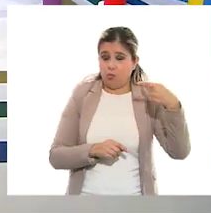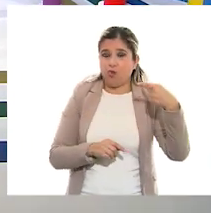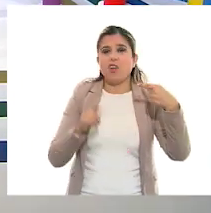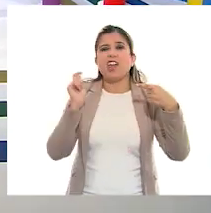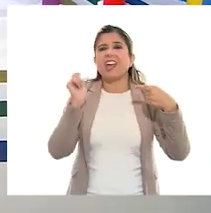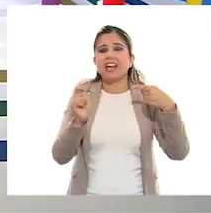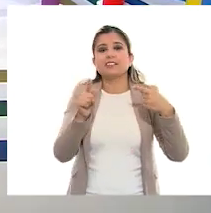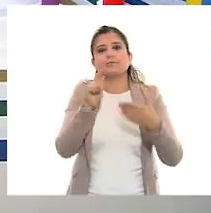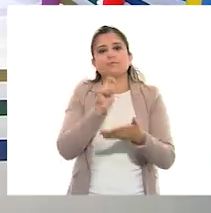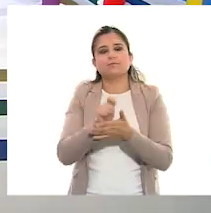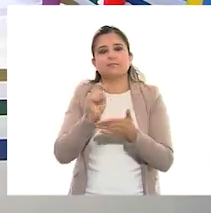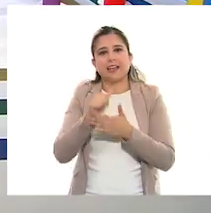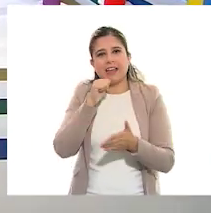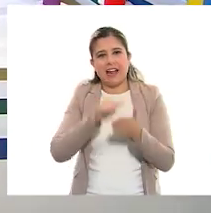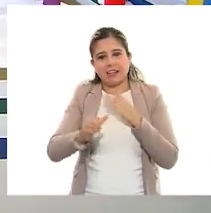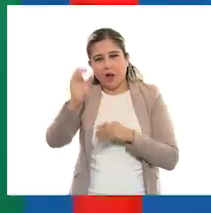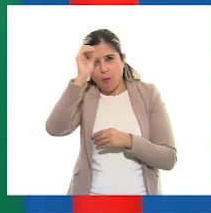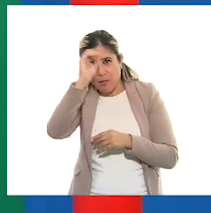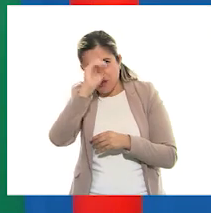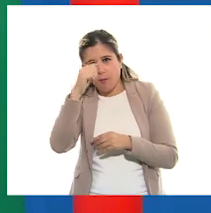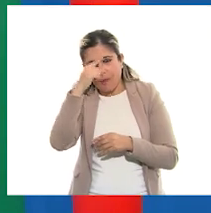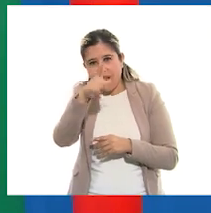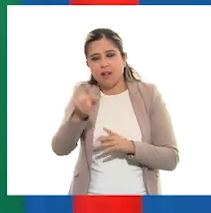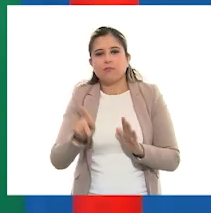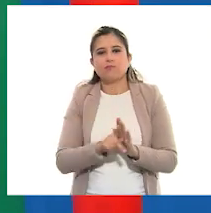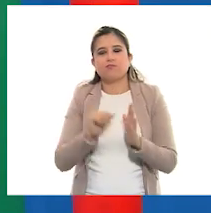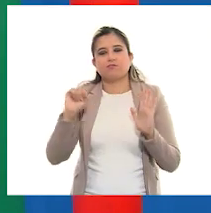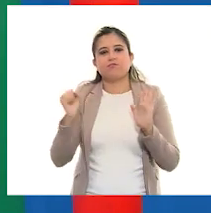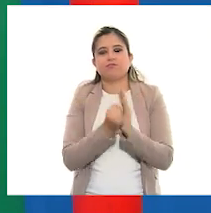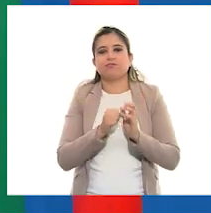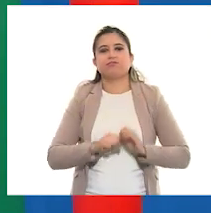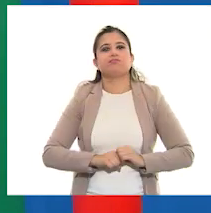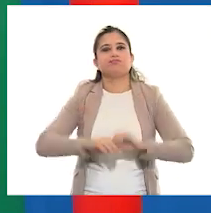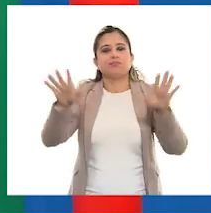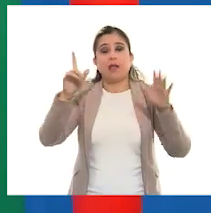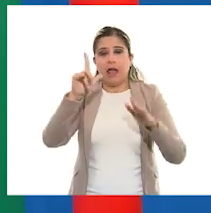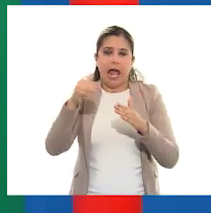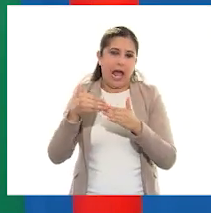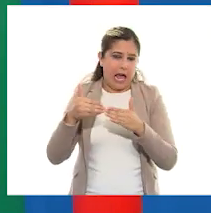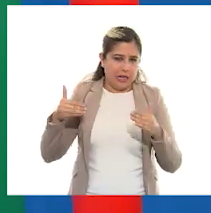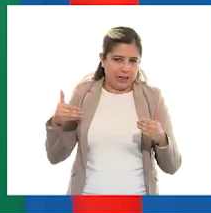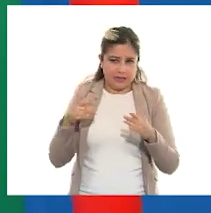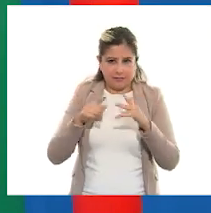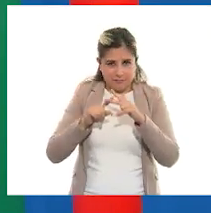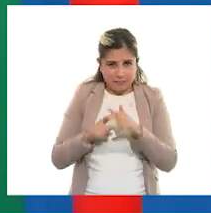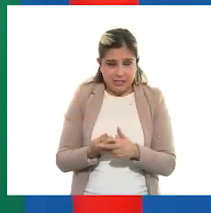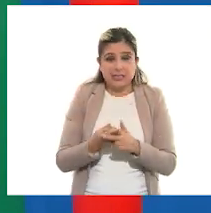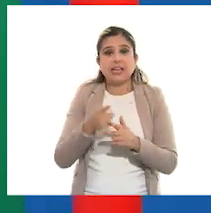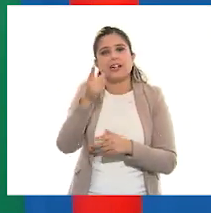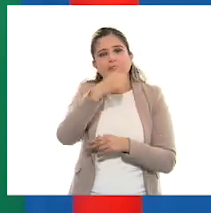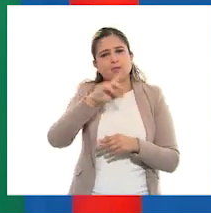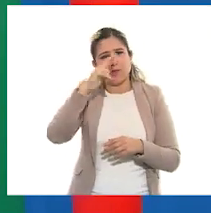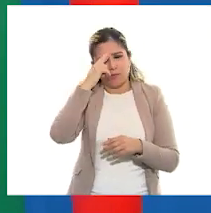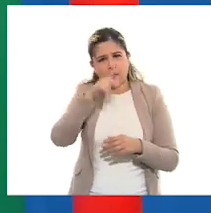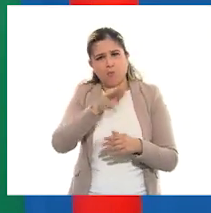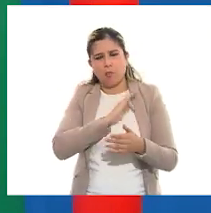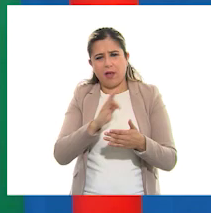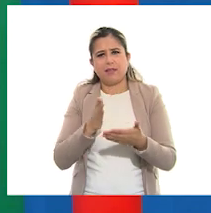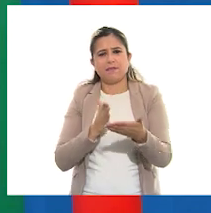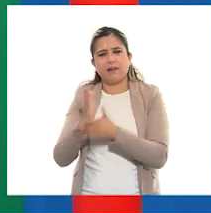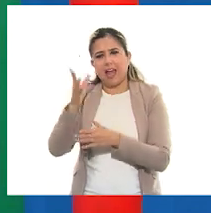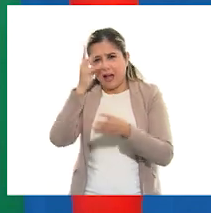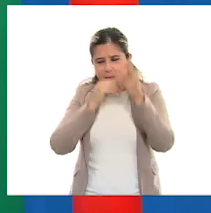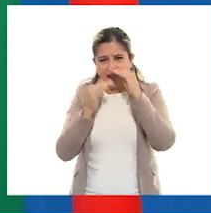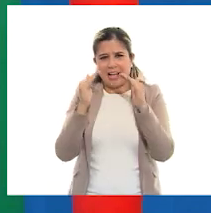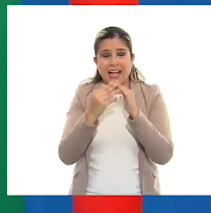consiste en escribir cartas de opinión para su publicación. Pero antes de continuar, les recuerdo que pueden acceder al portal de Aprende